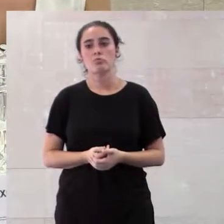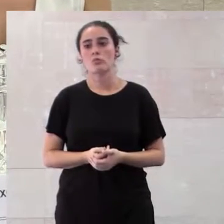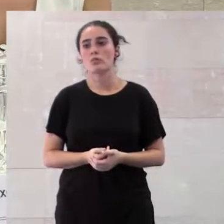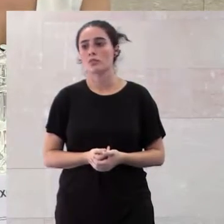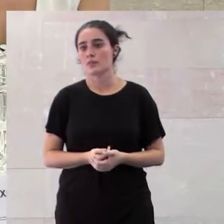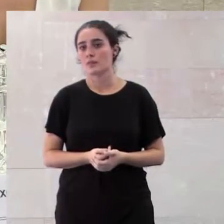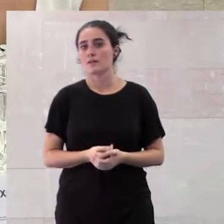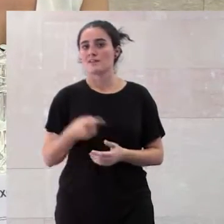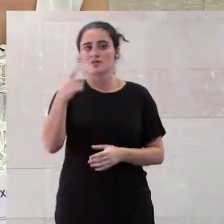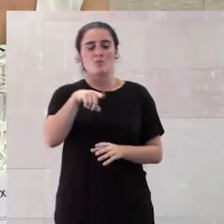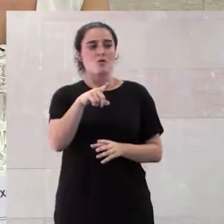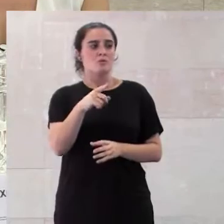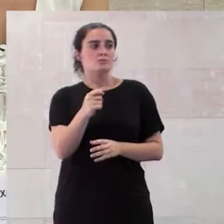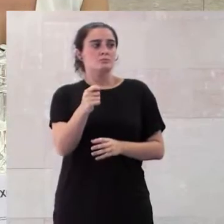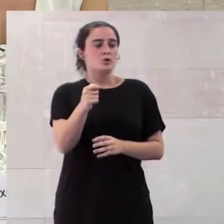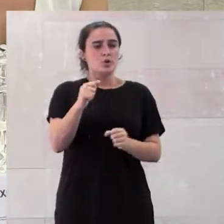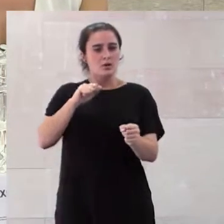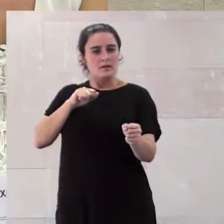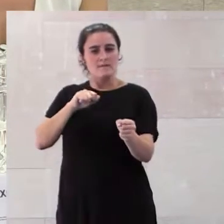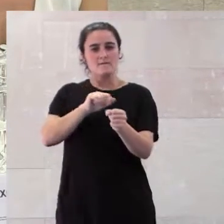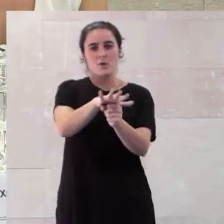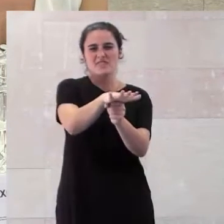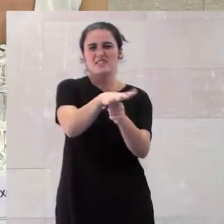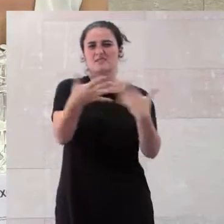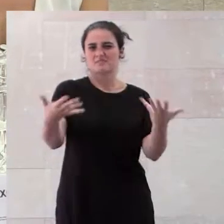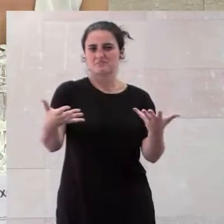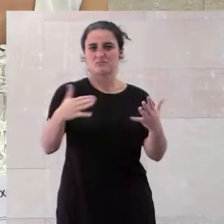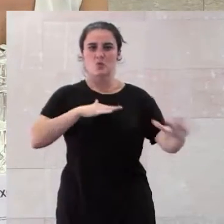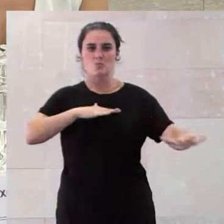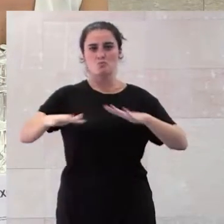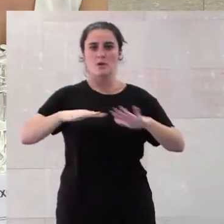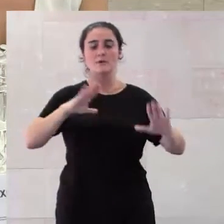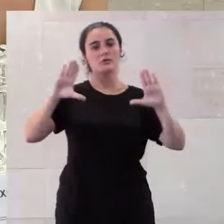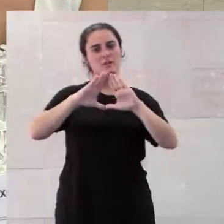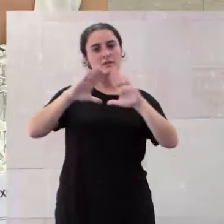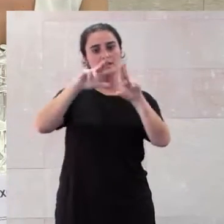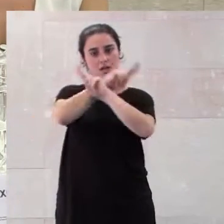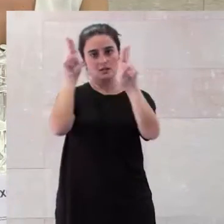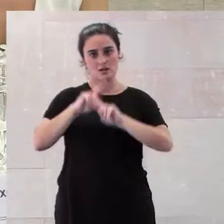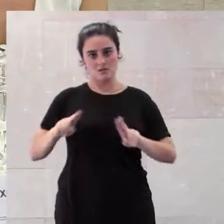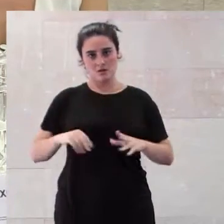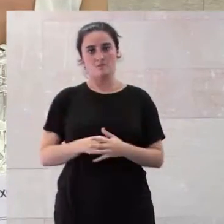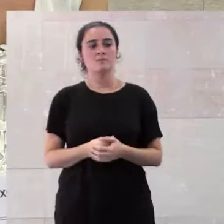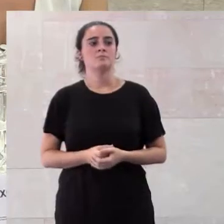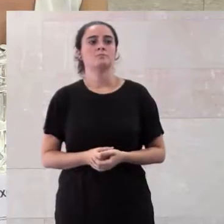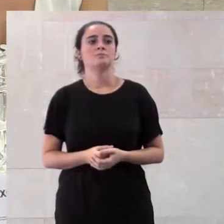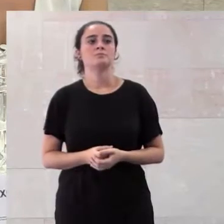que estaba contagiado o muy influenciado por el movimiento feminista internacional.